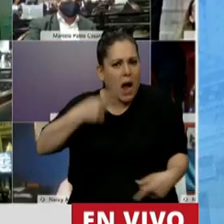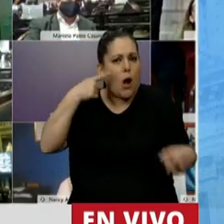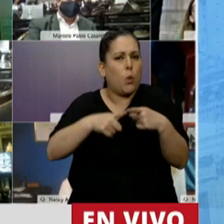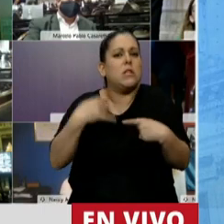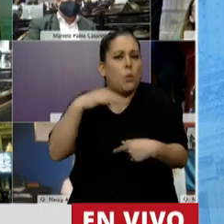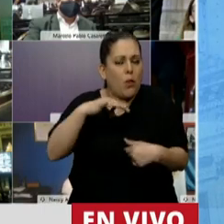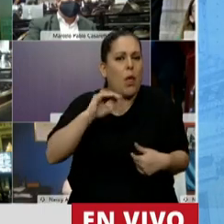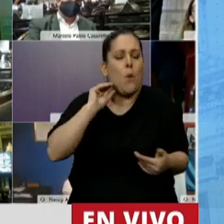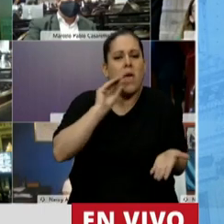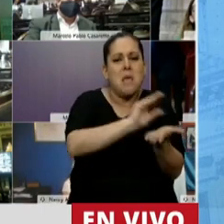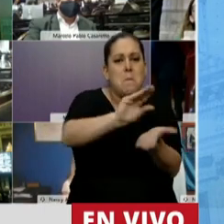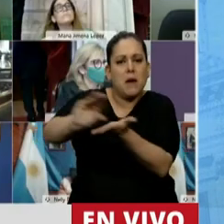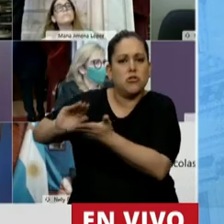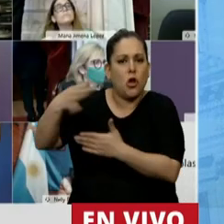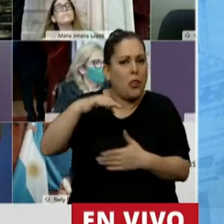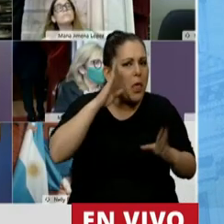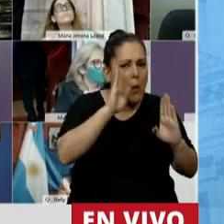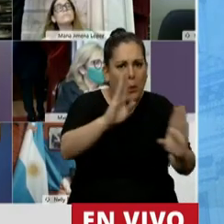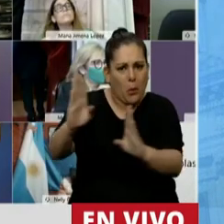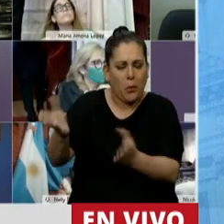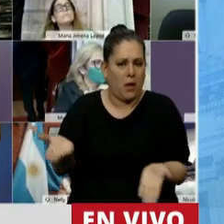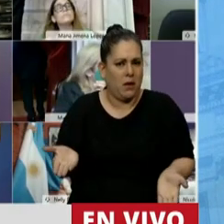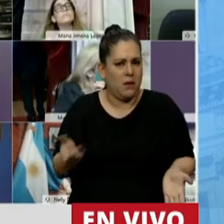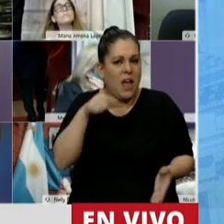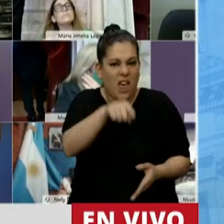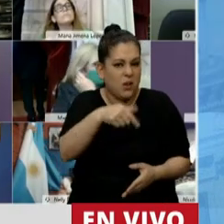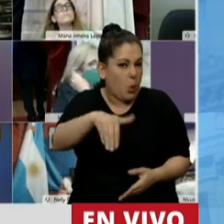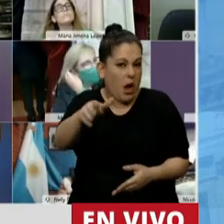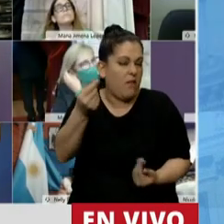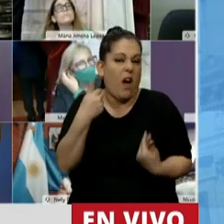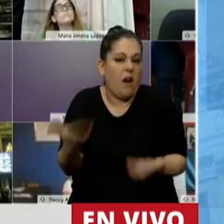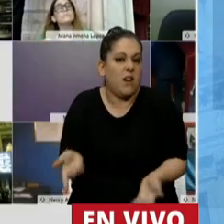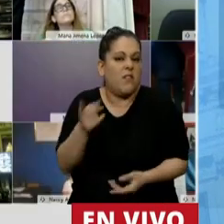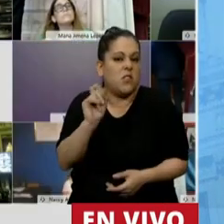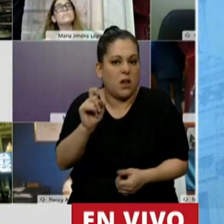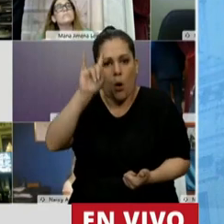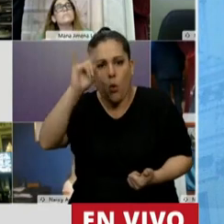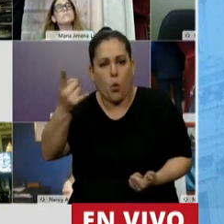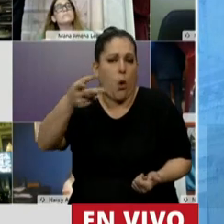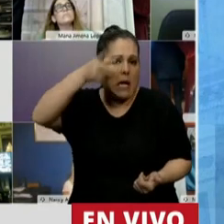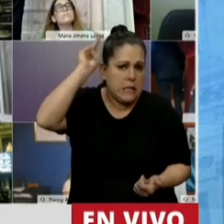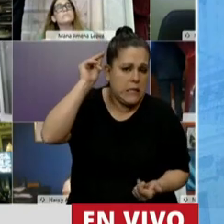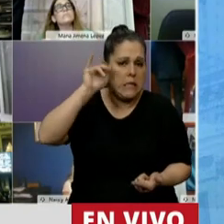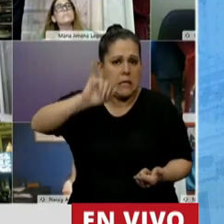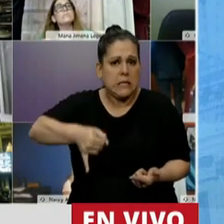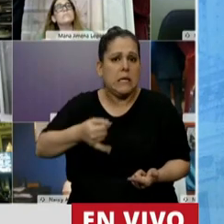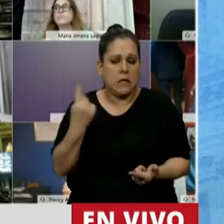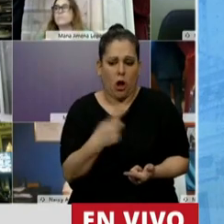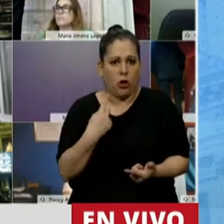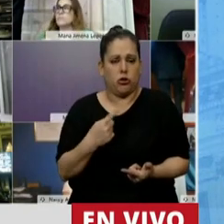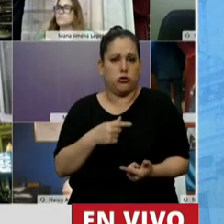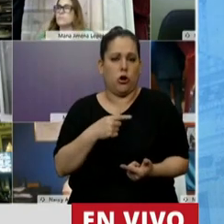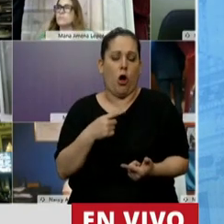espanta. La única prosperidad que va a traer esto va a ser en Uruguay, en Chile, en aquellos países donde expulsamos